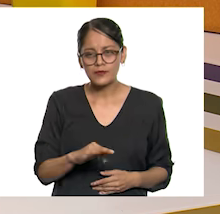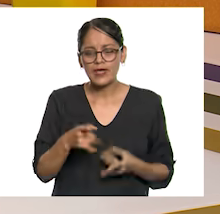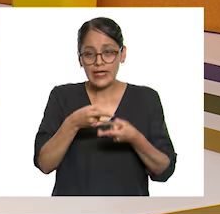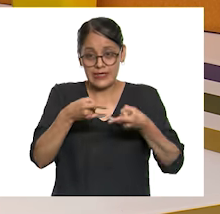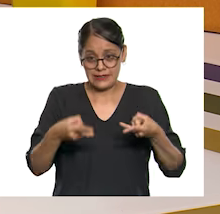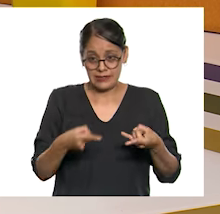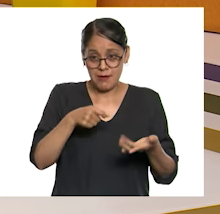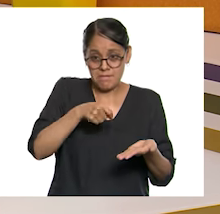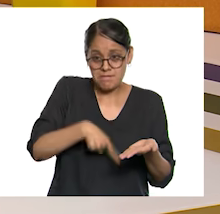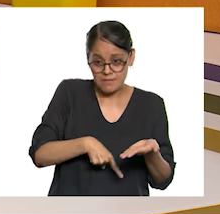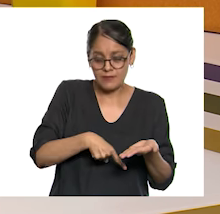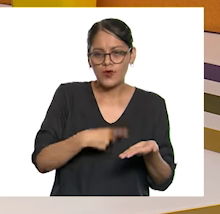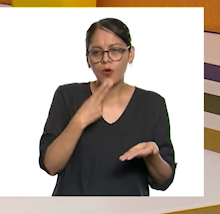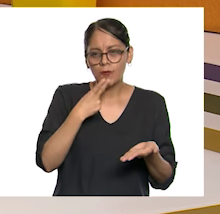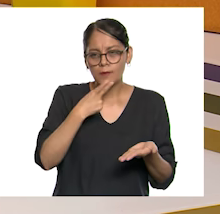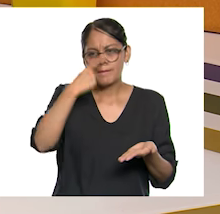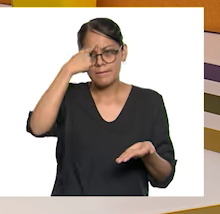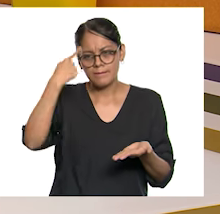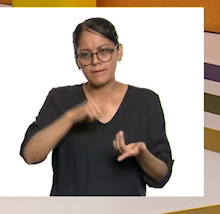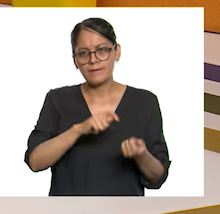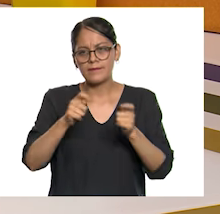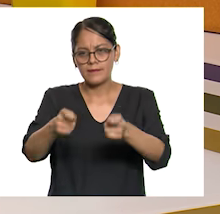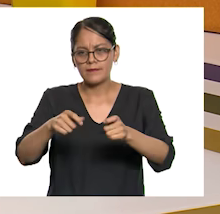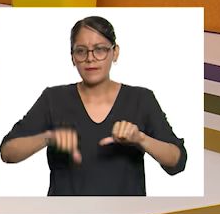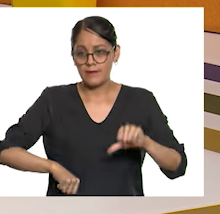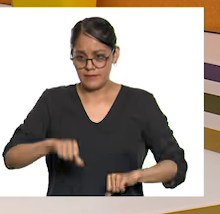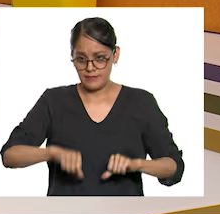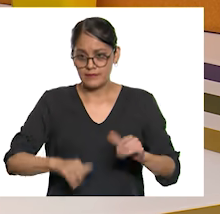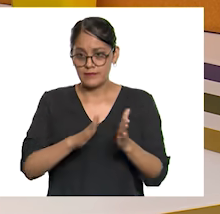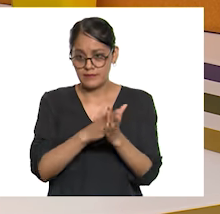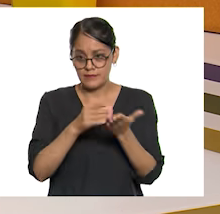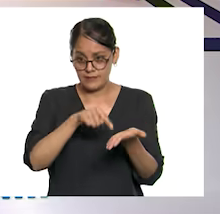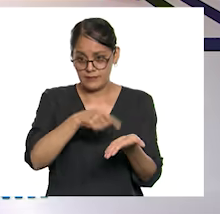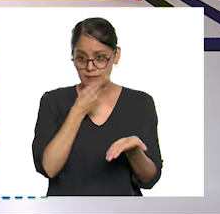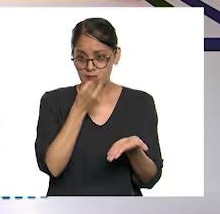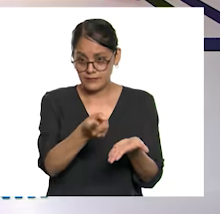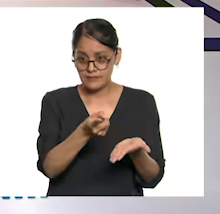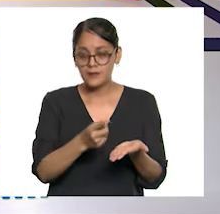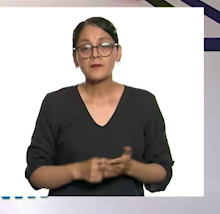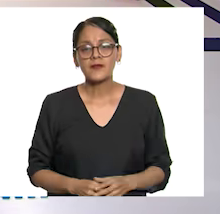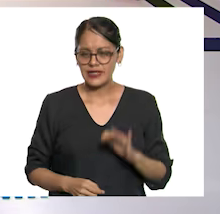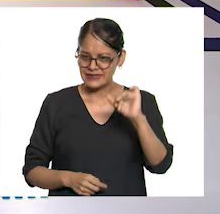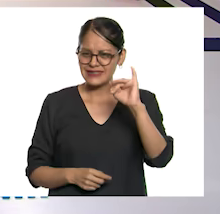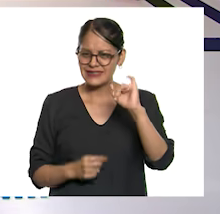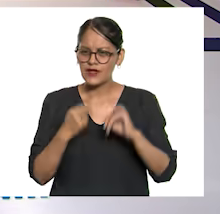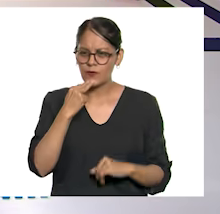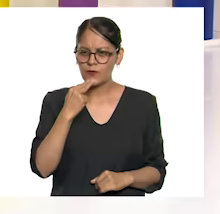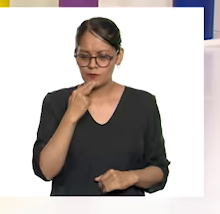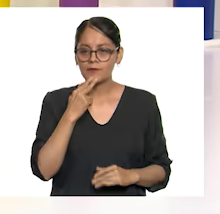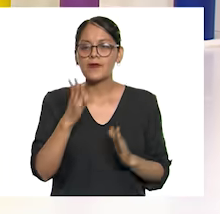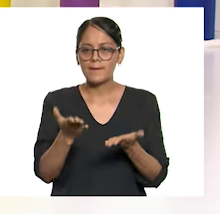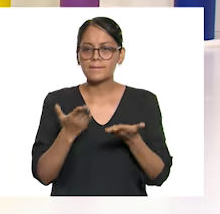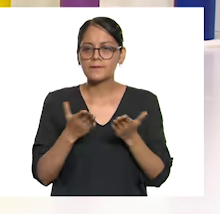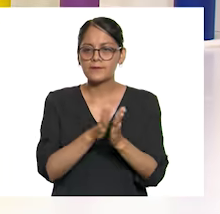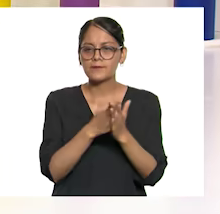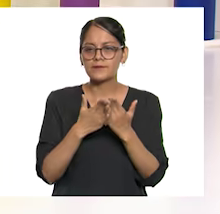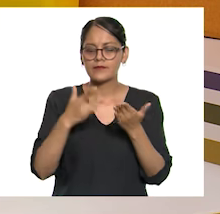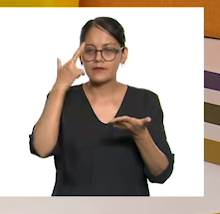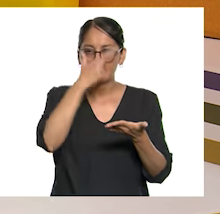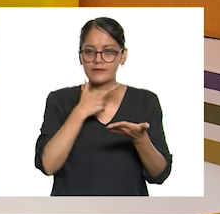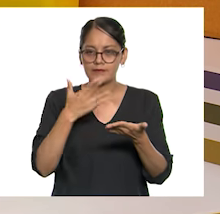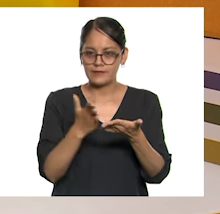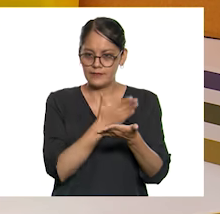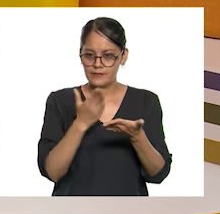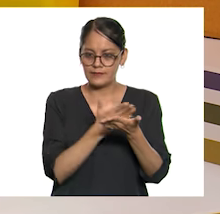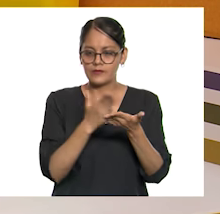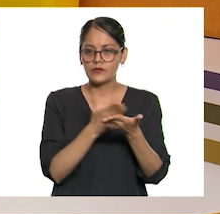cuento para hacer la actividad que nos propone nuestro libro? ¡Sí! ¡Vamos a utilizarlo! Vamos a revisar nuestro libro de texto